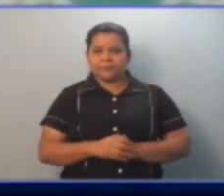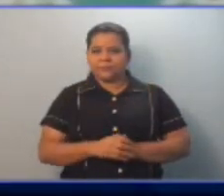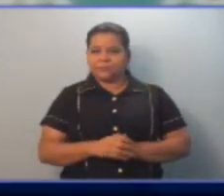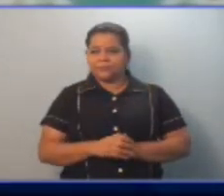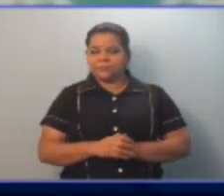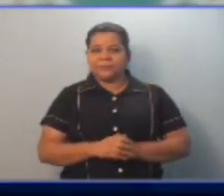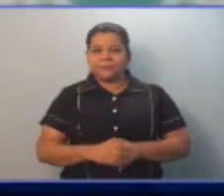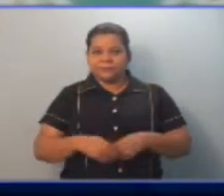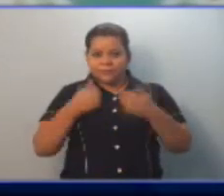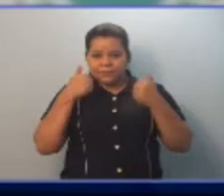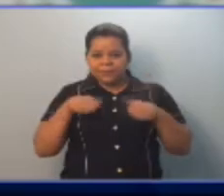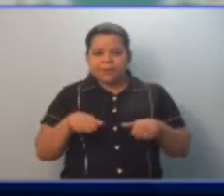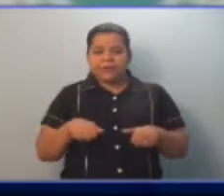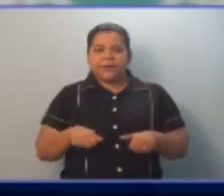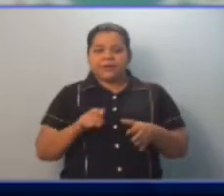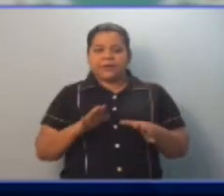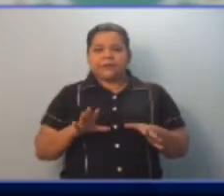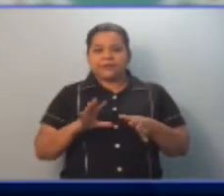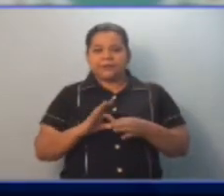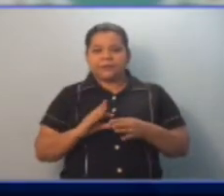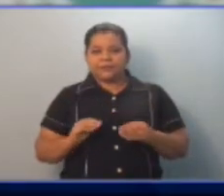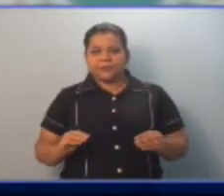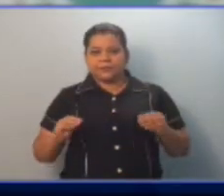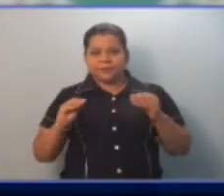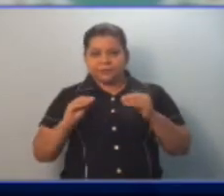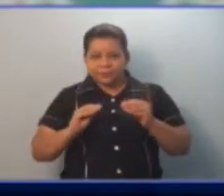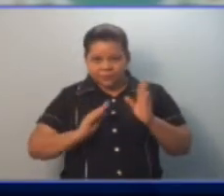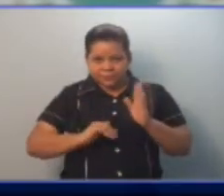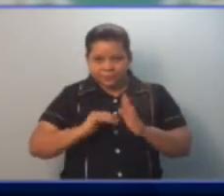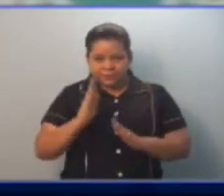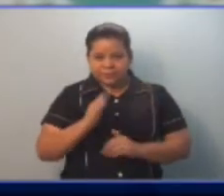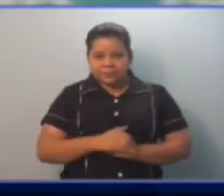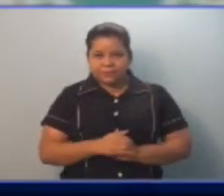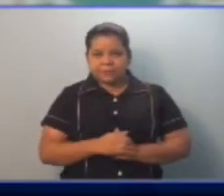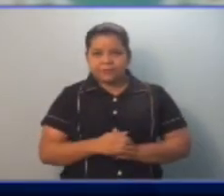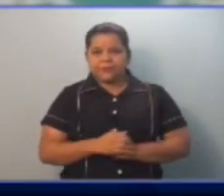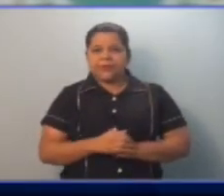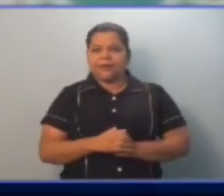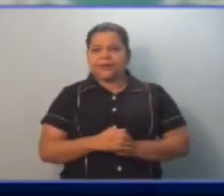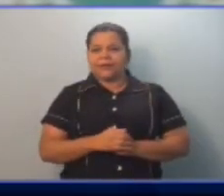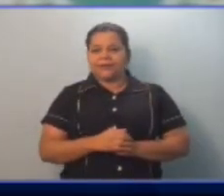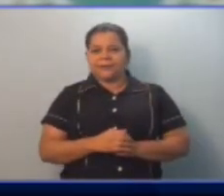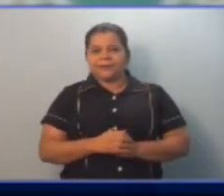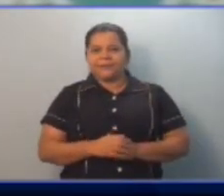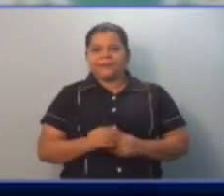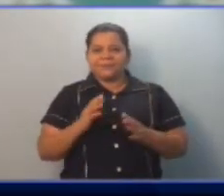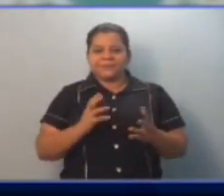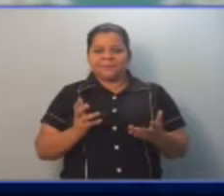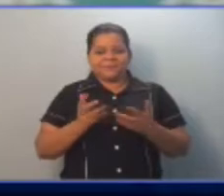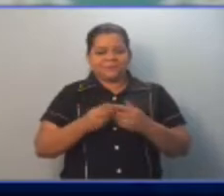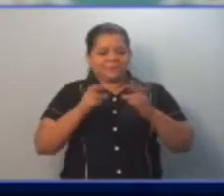pero que también tienen que tener una base científica que nos permita analizar con claridad este tema.